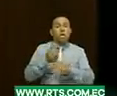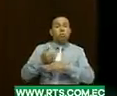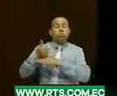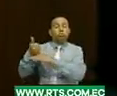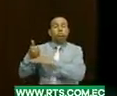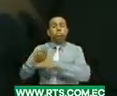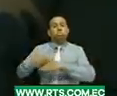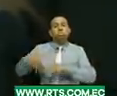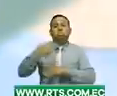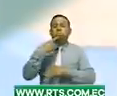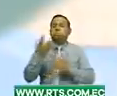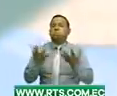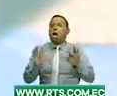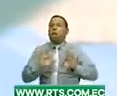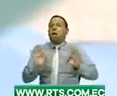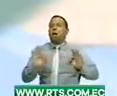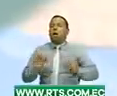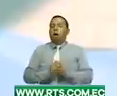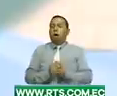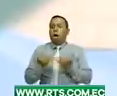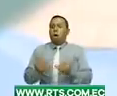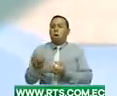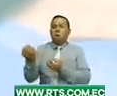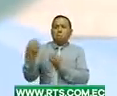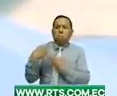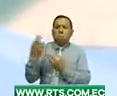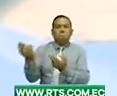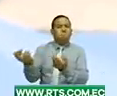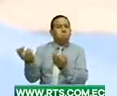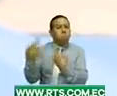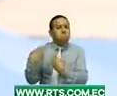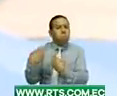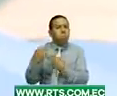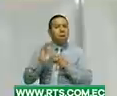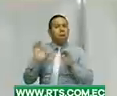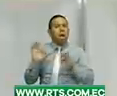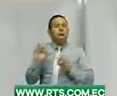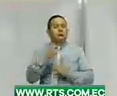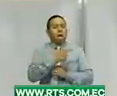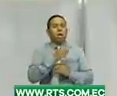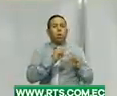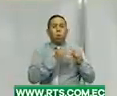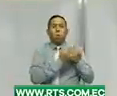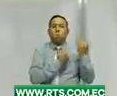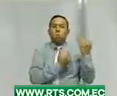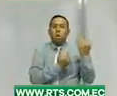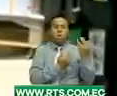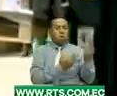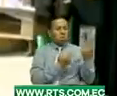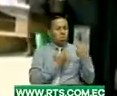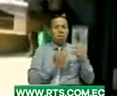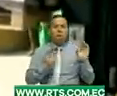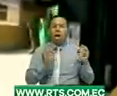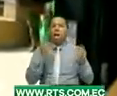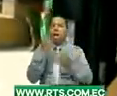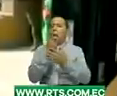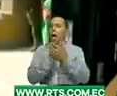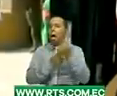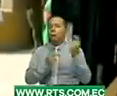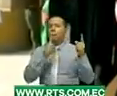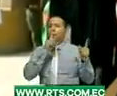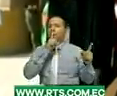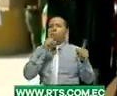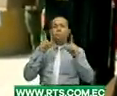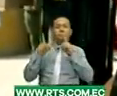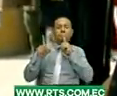esta dignidad. Pero hasta el momento no se ha conocido respuesta alguna de la organización política ni del organismo de control, lo que ocasionaría que los